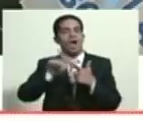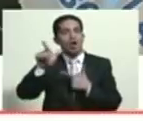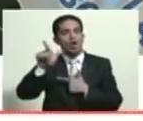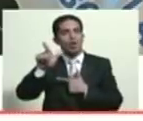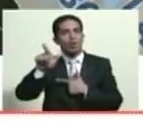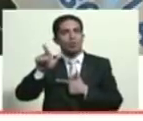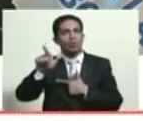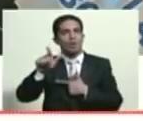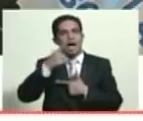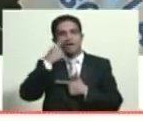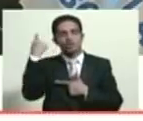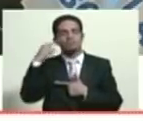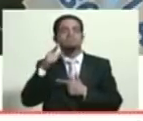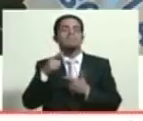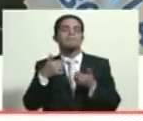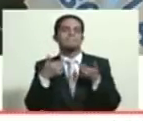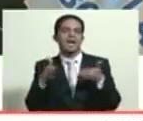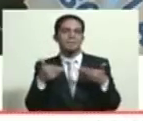vía Panamá.